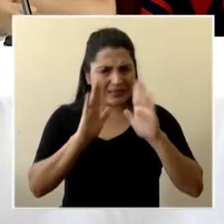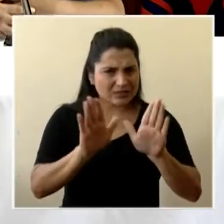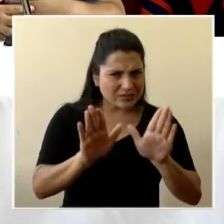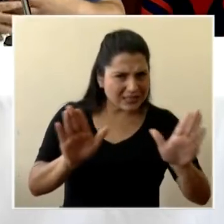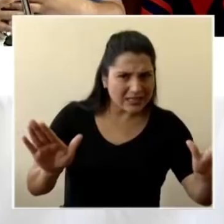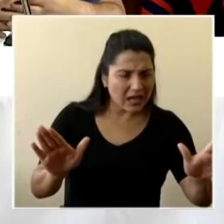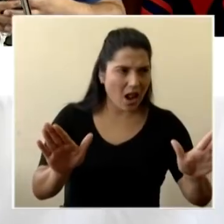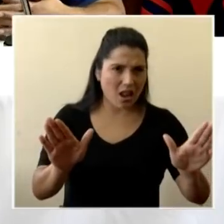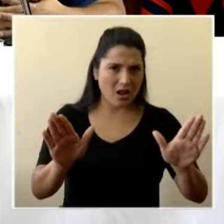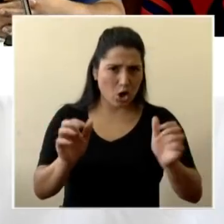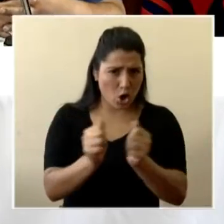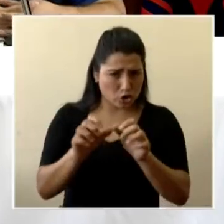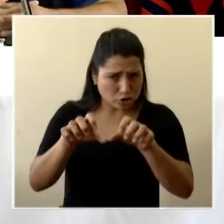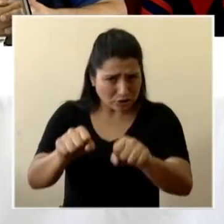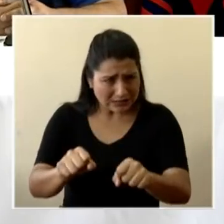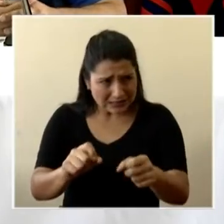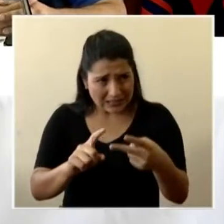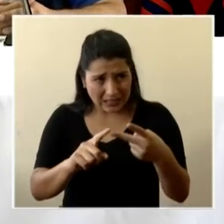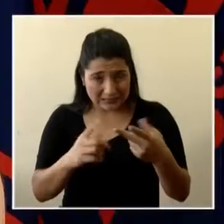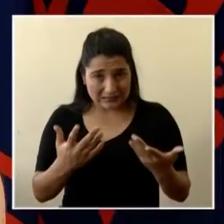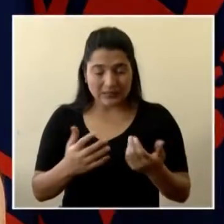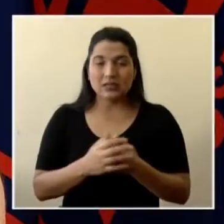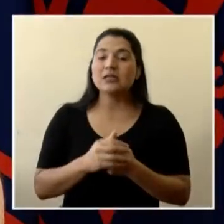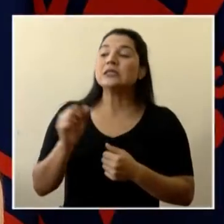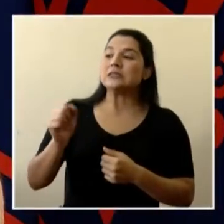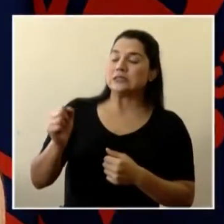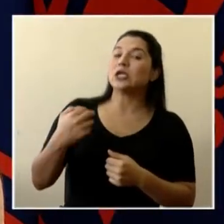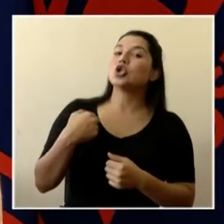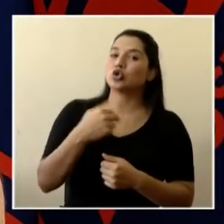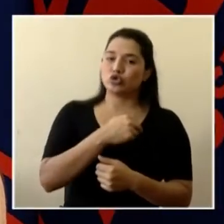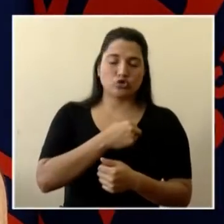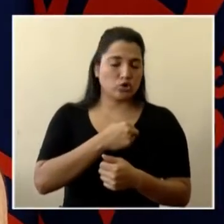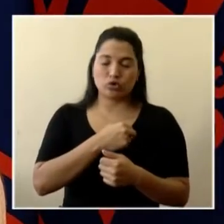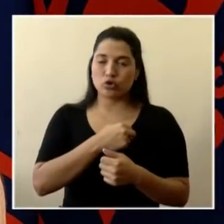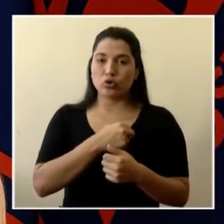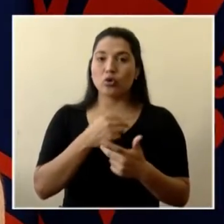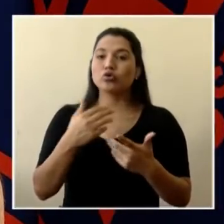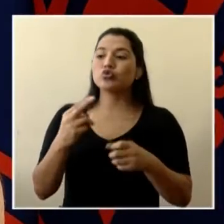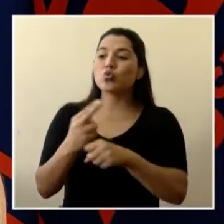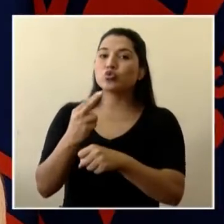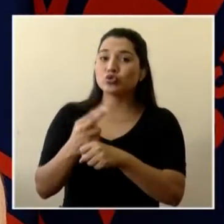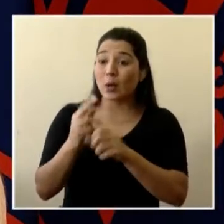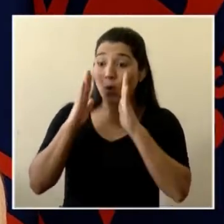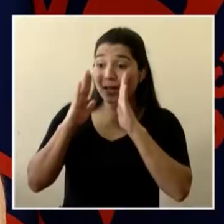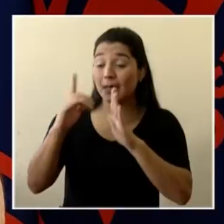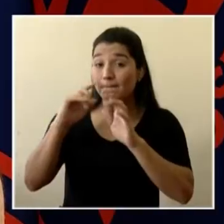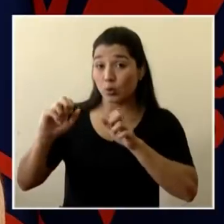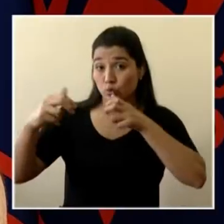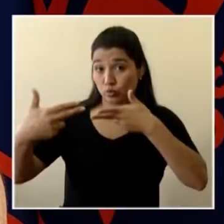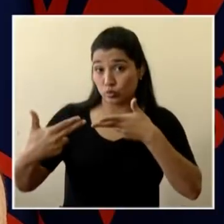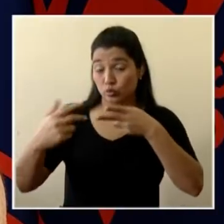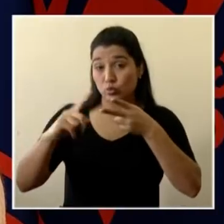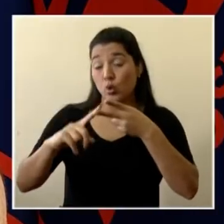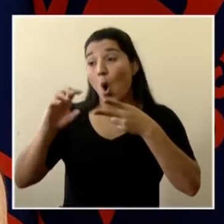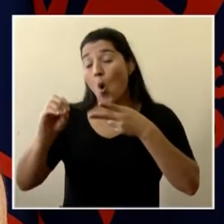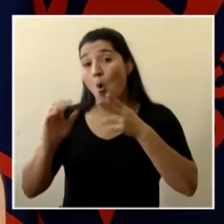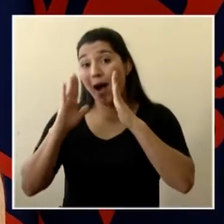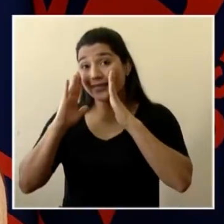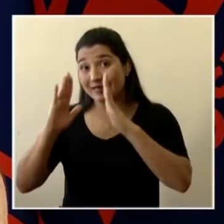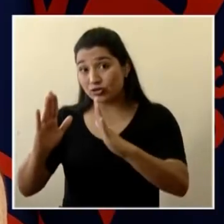Sí, efectivamente. Desde que esto inició, nosotros nos hemos dado la tarea de utilizar telemedicina, consulta indirecta,